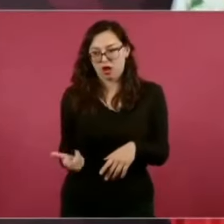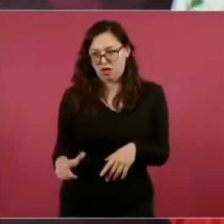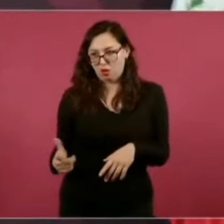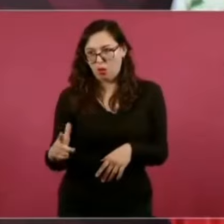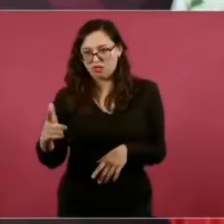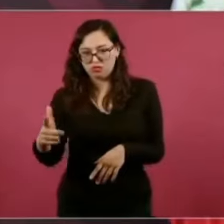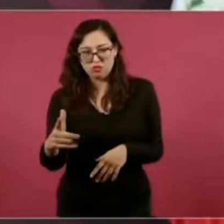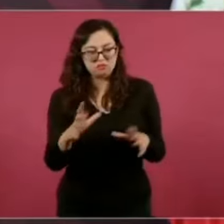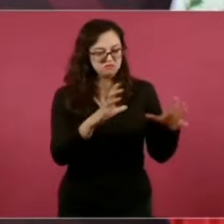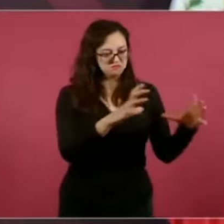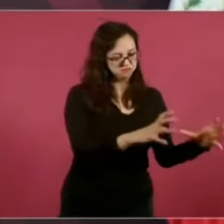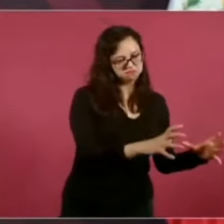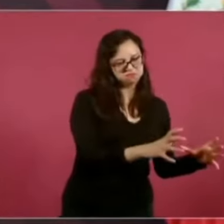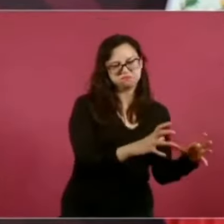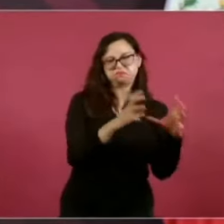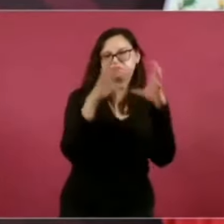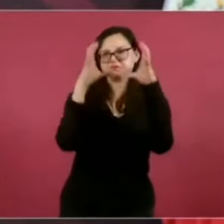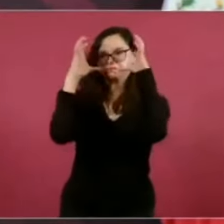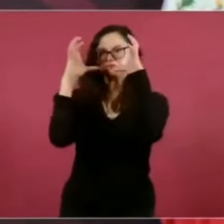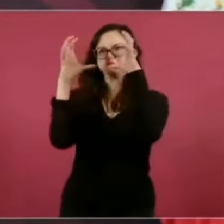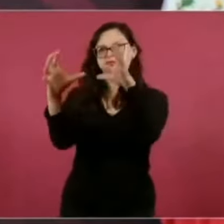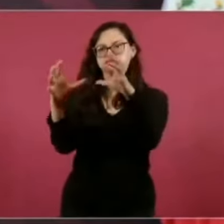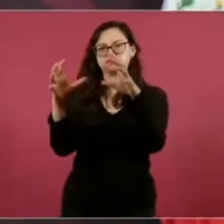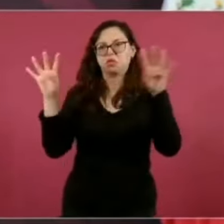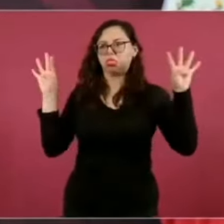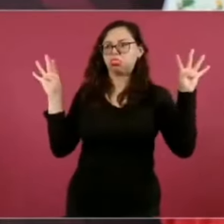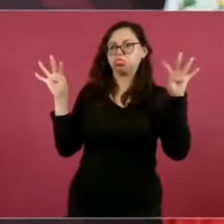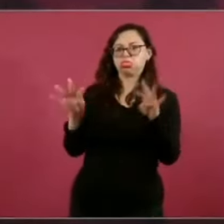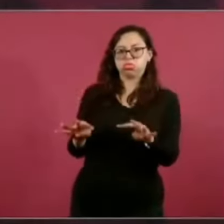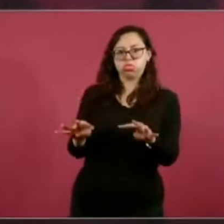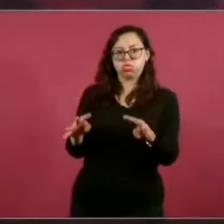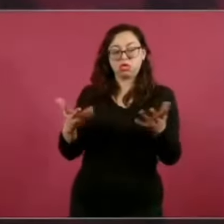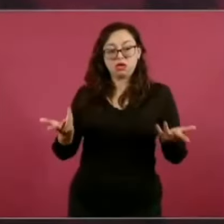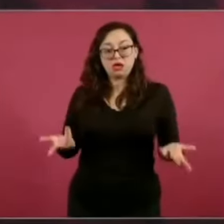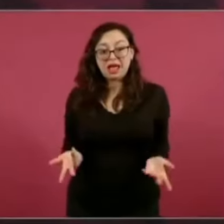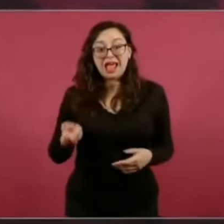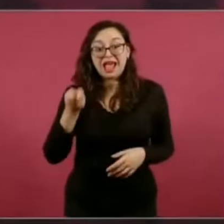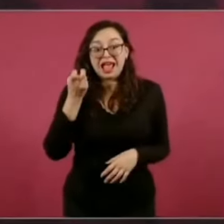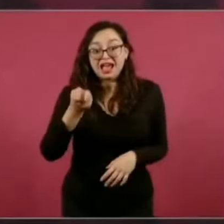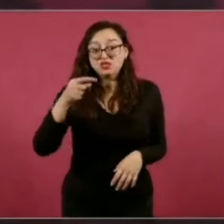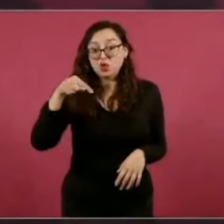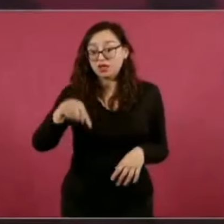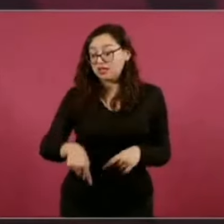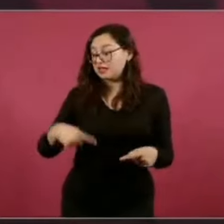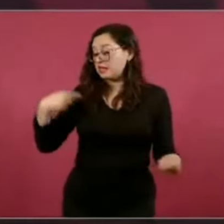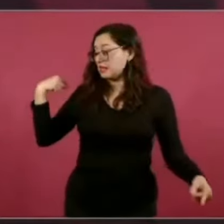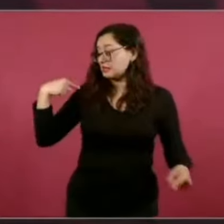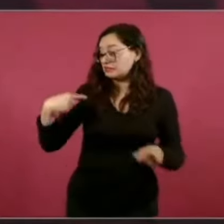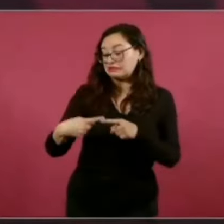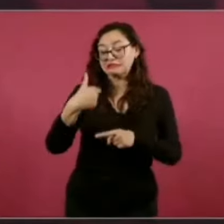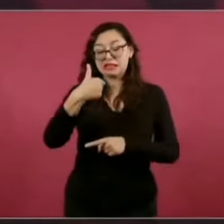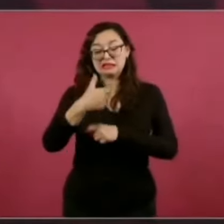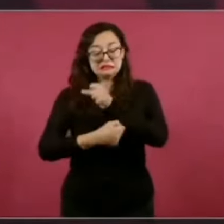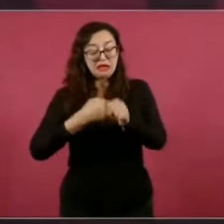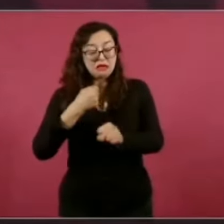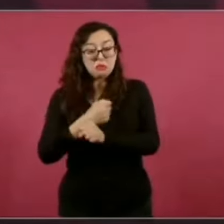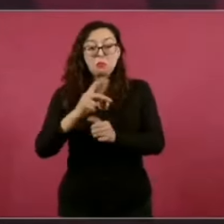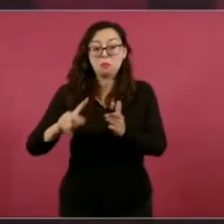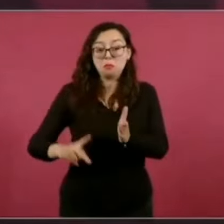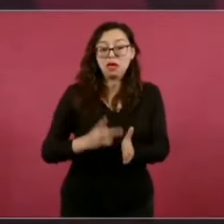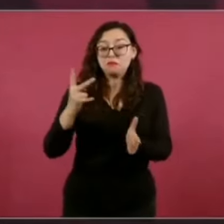Guanajuato. De todo esto hablamos aquí en las mañaneras, porque no se hablaba mucho de esto.